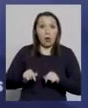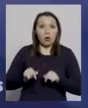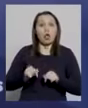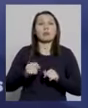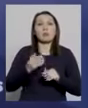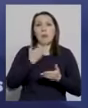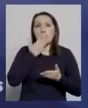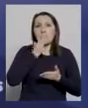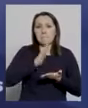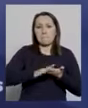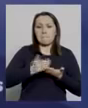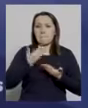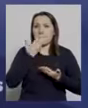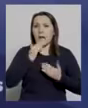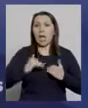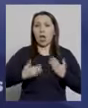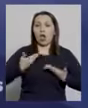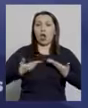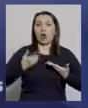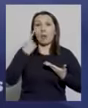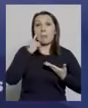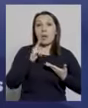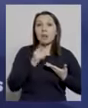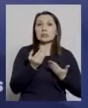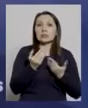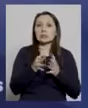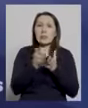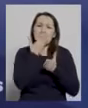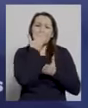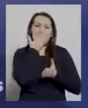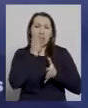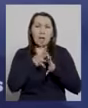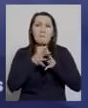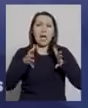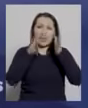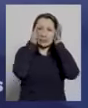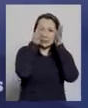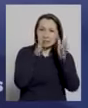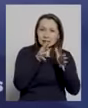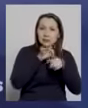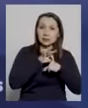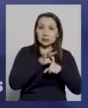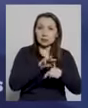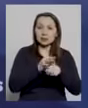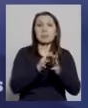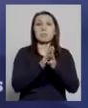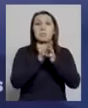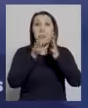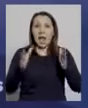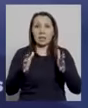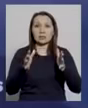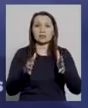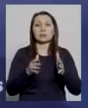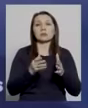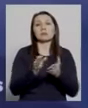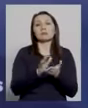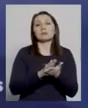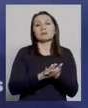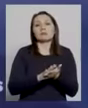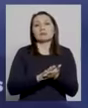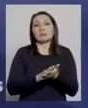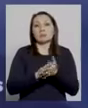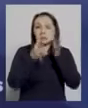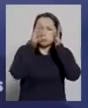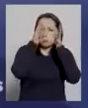está evolucionando bien, pero si requiere una mejor atención, una mayor atención más bien, una atención